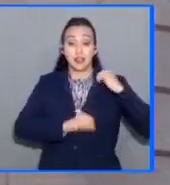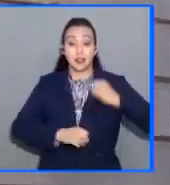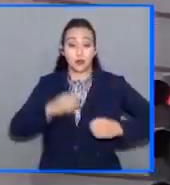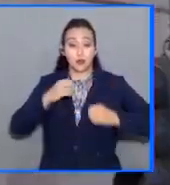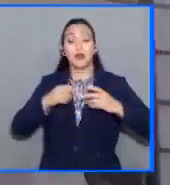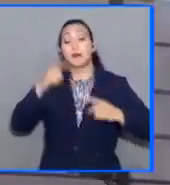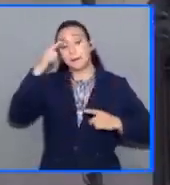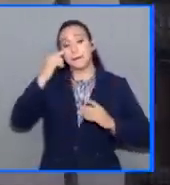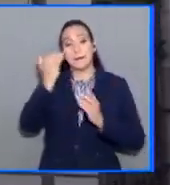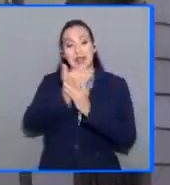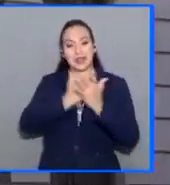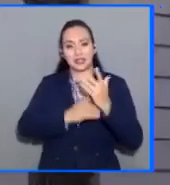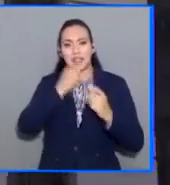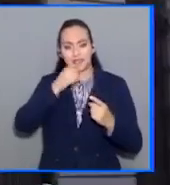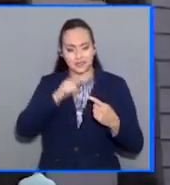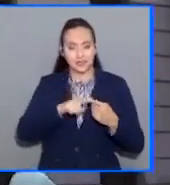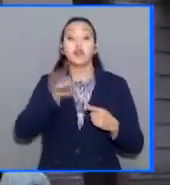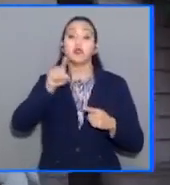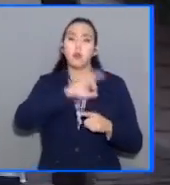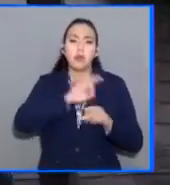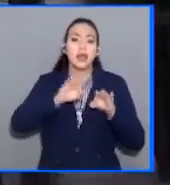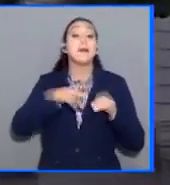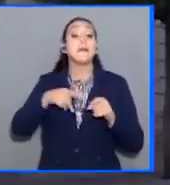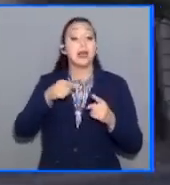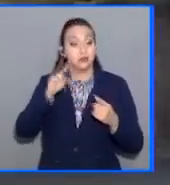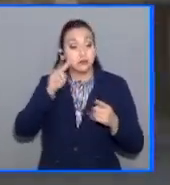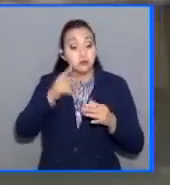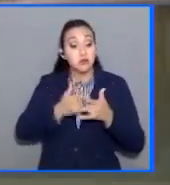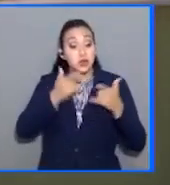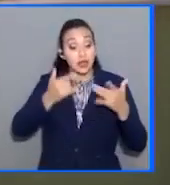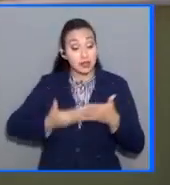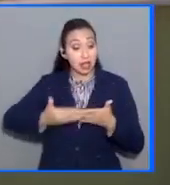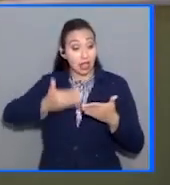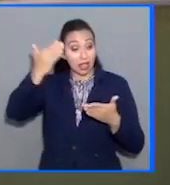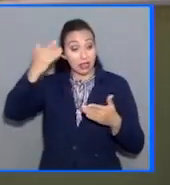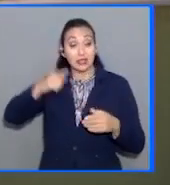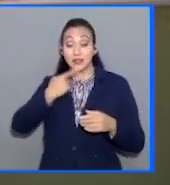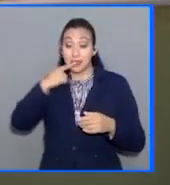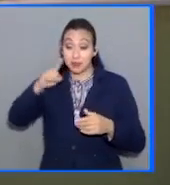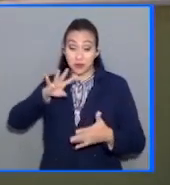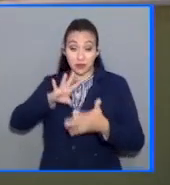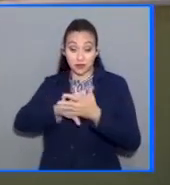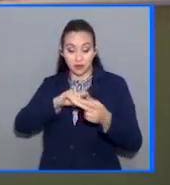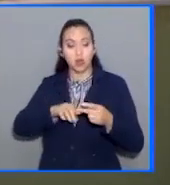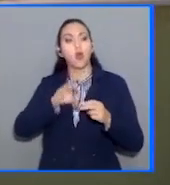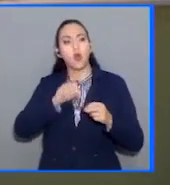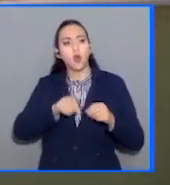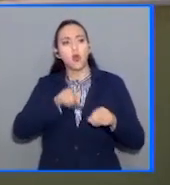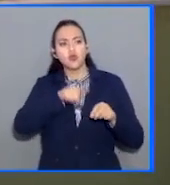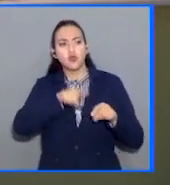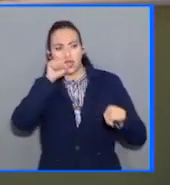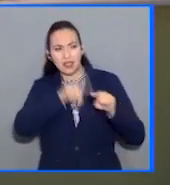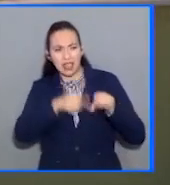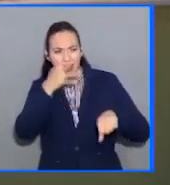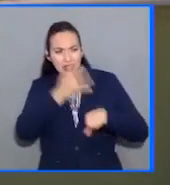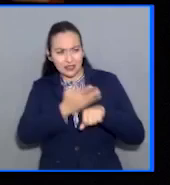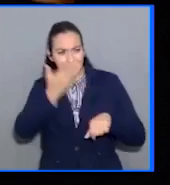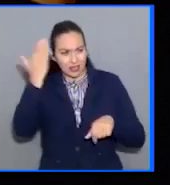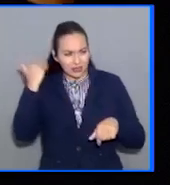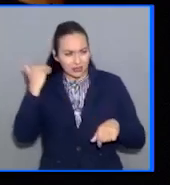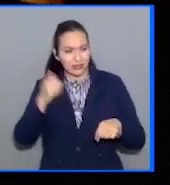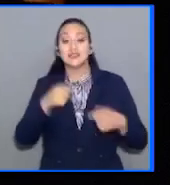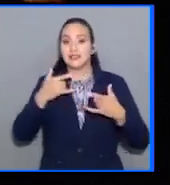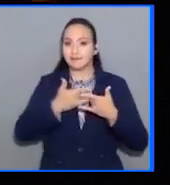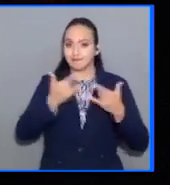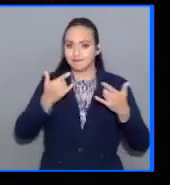delito patrimonial o inhabilitado para desempeñar un cargo, empleo o comisión en el servicio público.